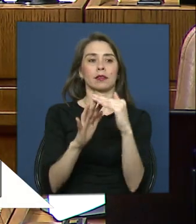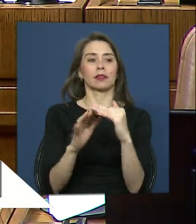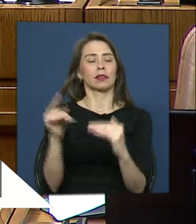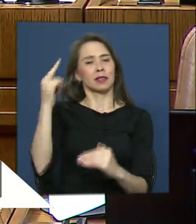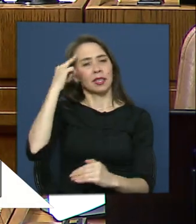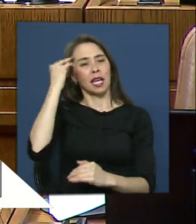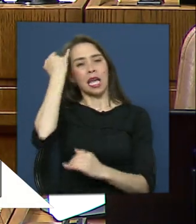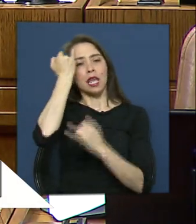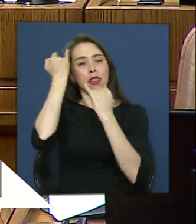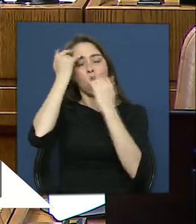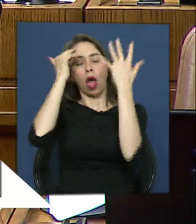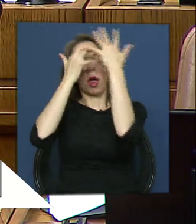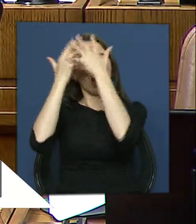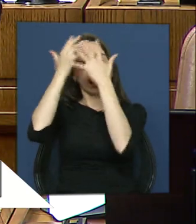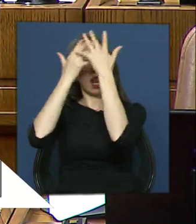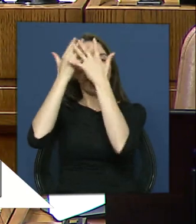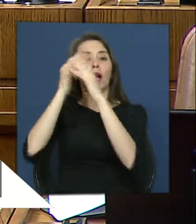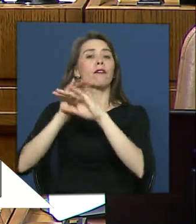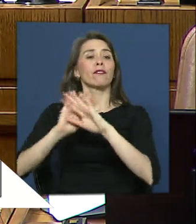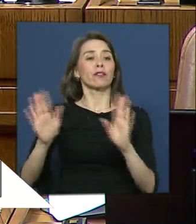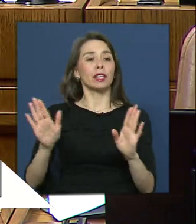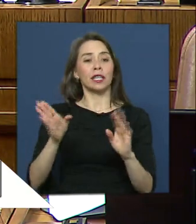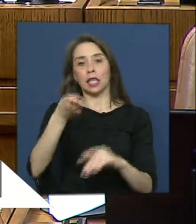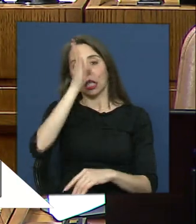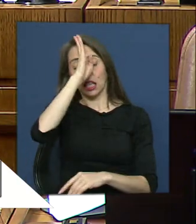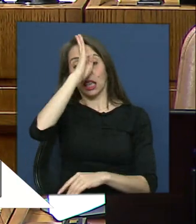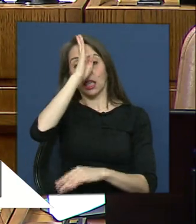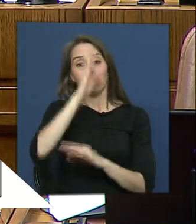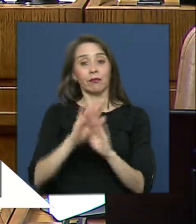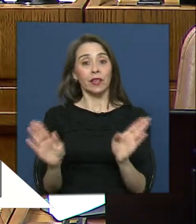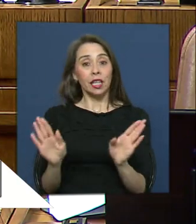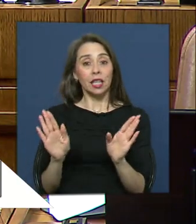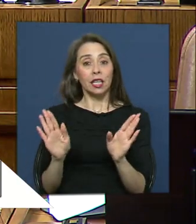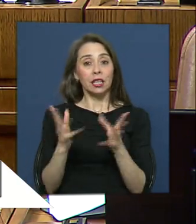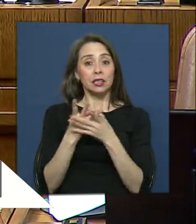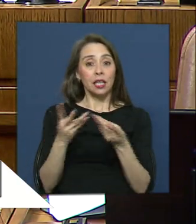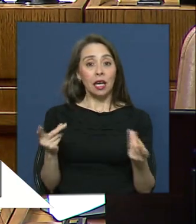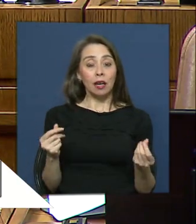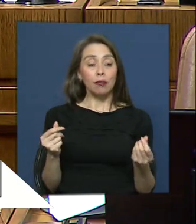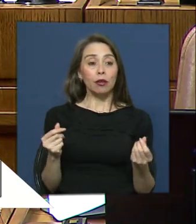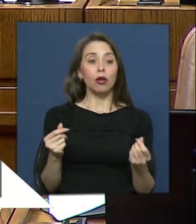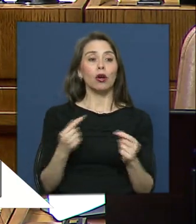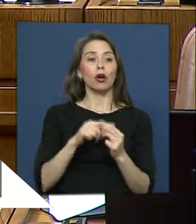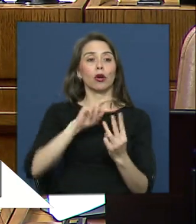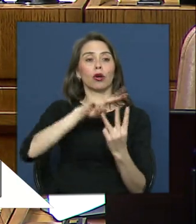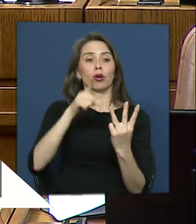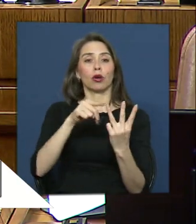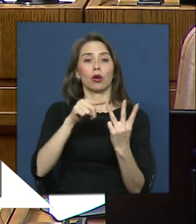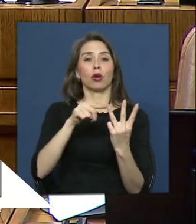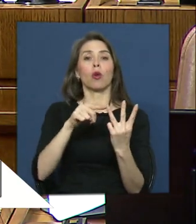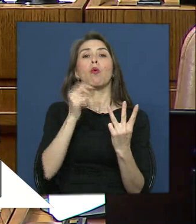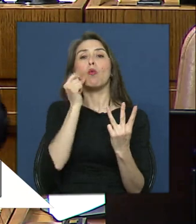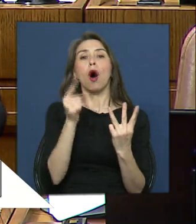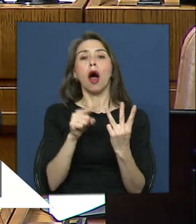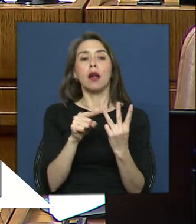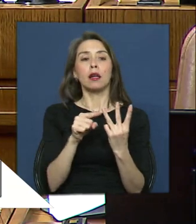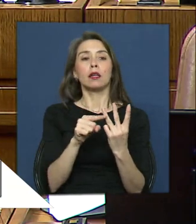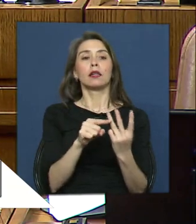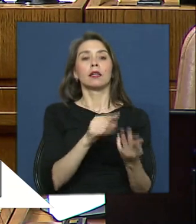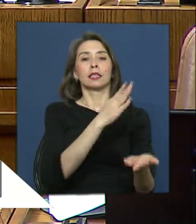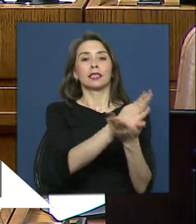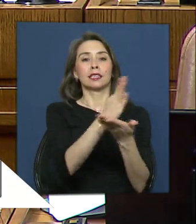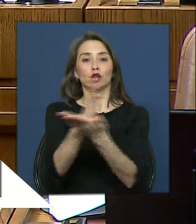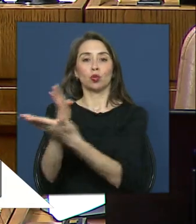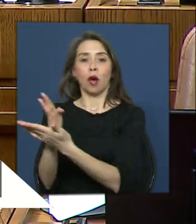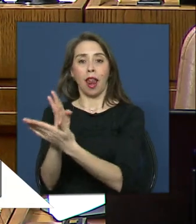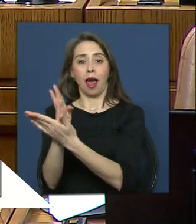ideológica inicial, pero ya una vez pasada la resaca, entonces tiene que haber otra alternativa, y esa es ¿cuál? Que los colegios